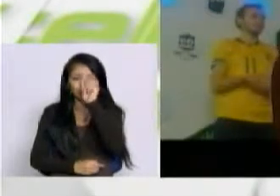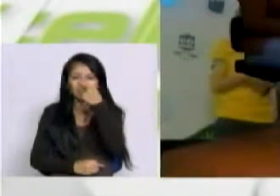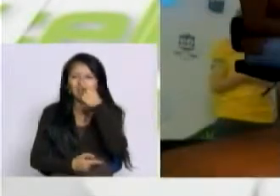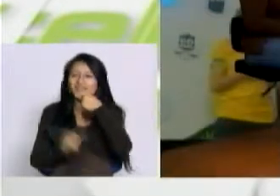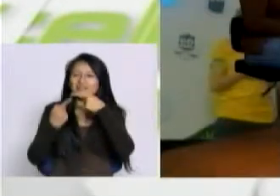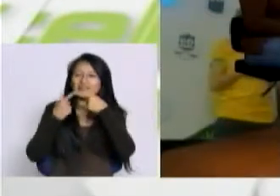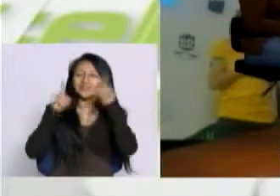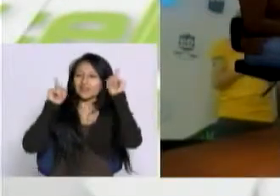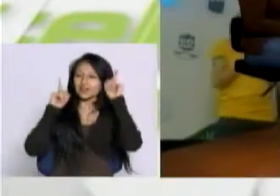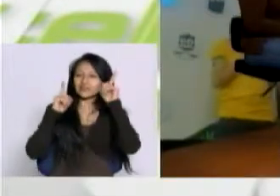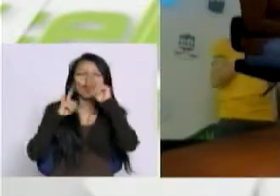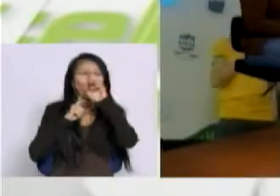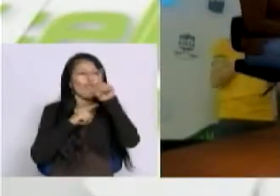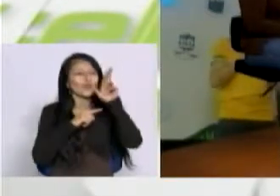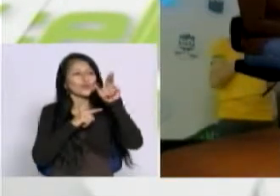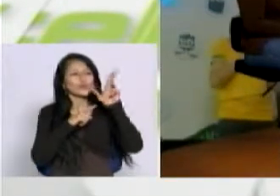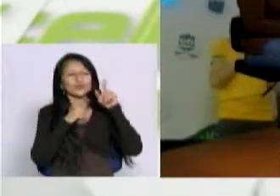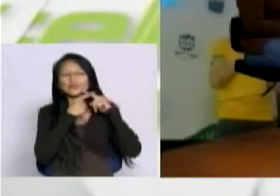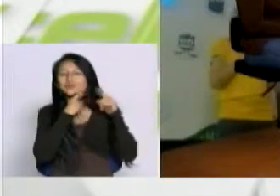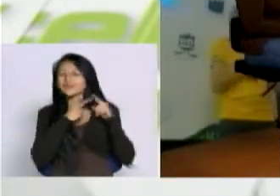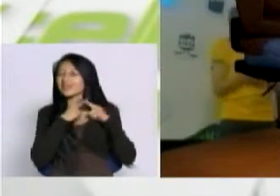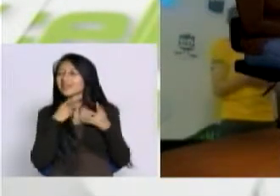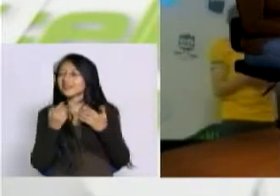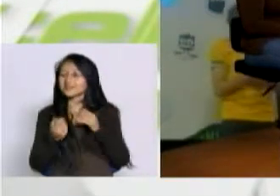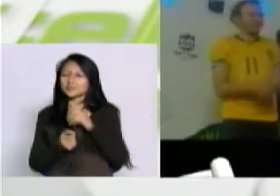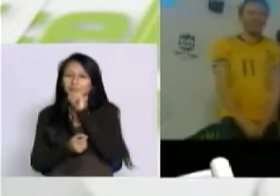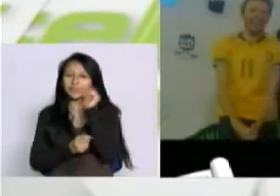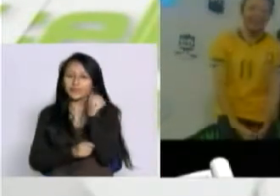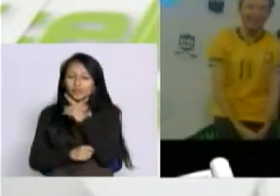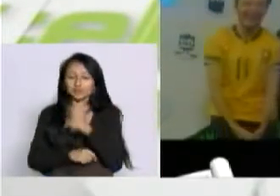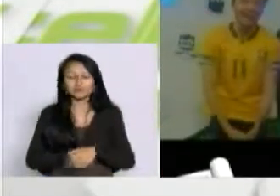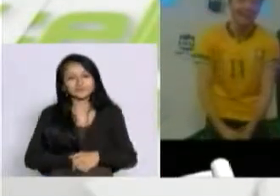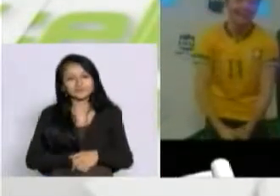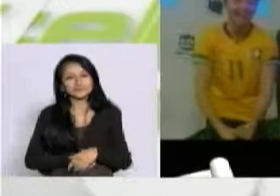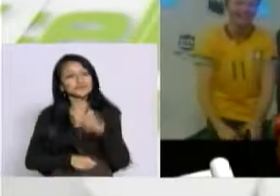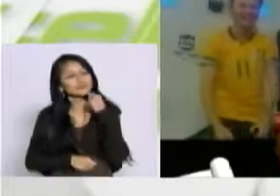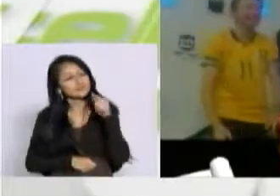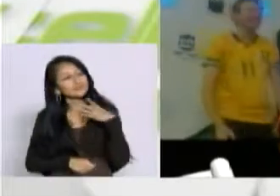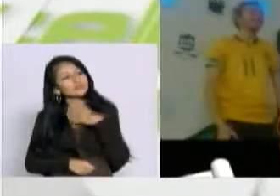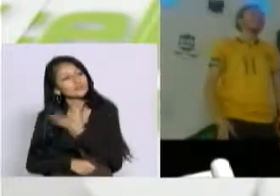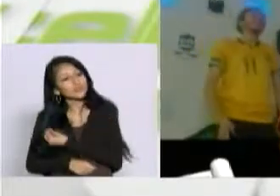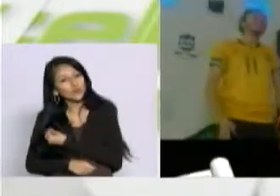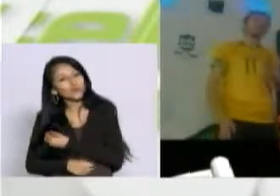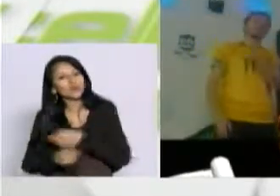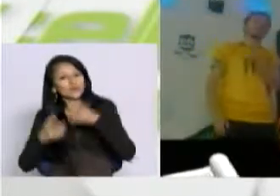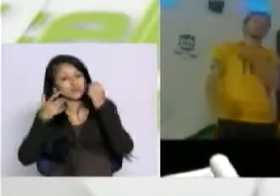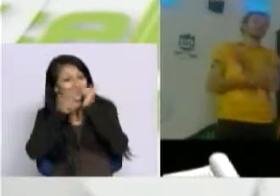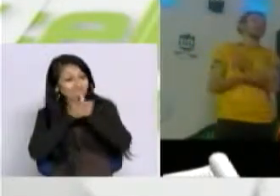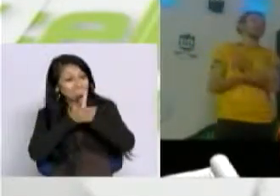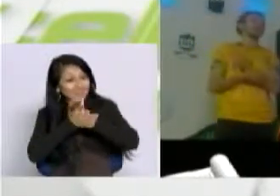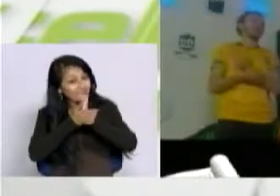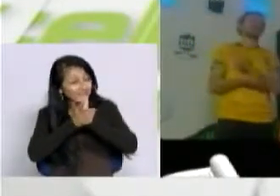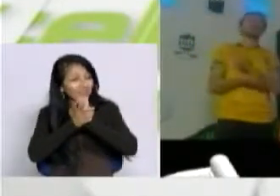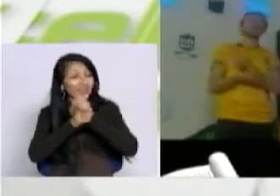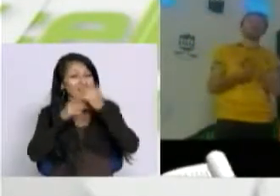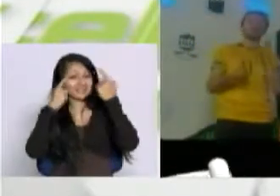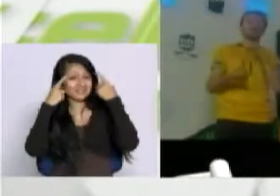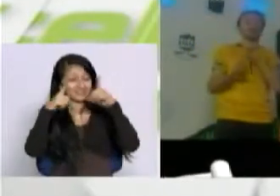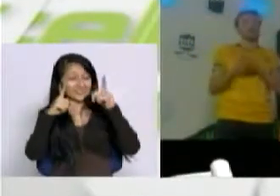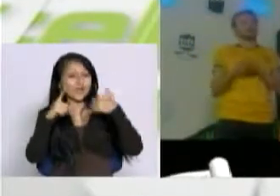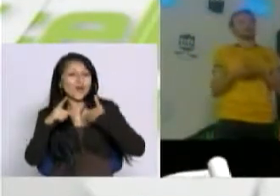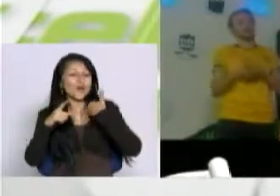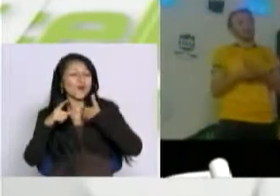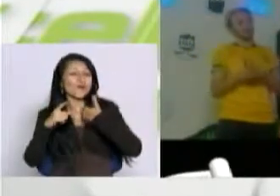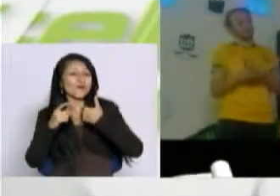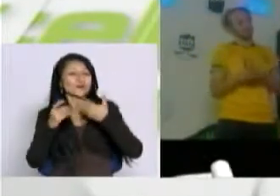viene y que nos trae la televisión en estos momentos? Bueno, la gran diferencia es que nosotros como canal regional, como canal público, lo que tenemos